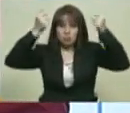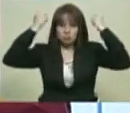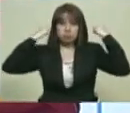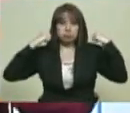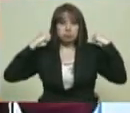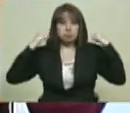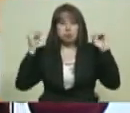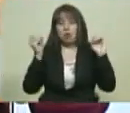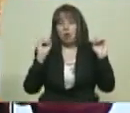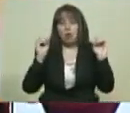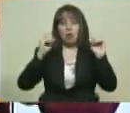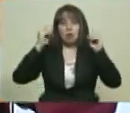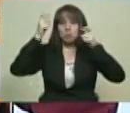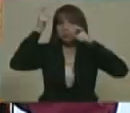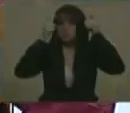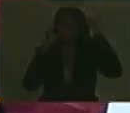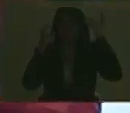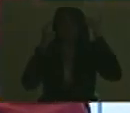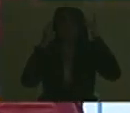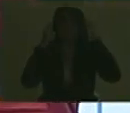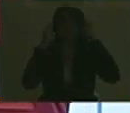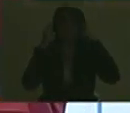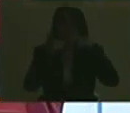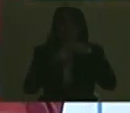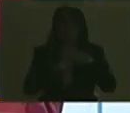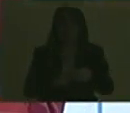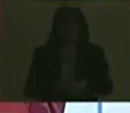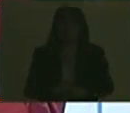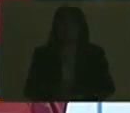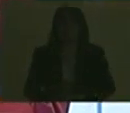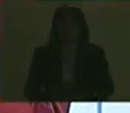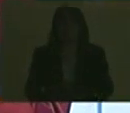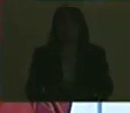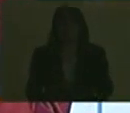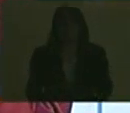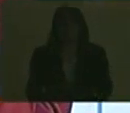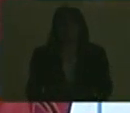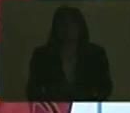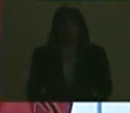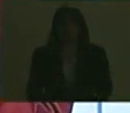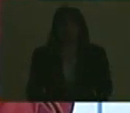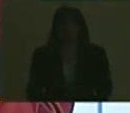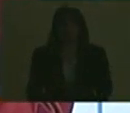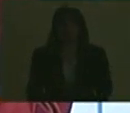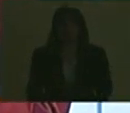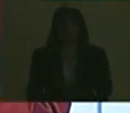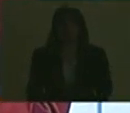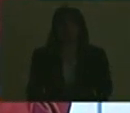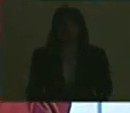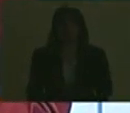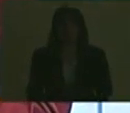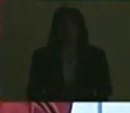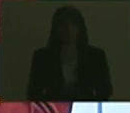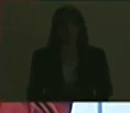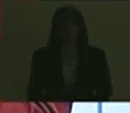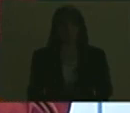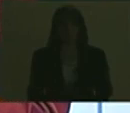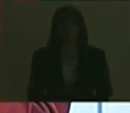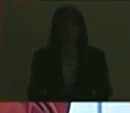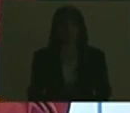O hacemos como Chávez. Como me dijeron, una consigna en Barquisimeto. Si Chávez se